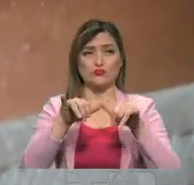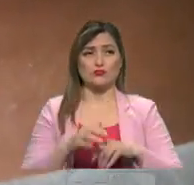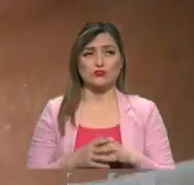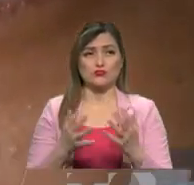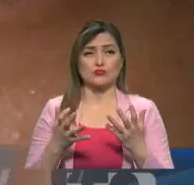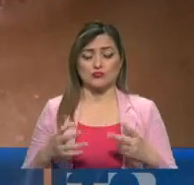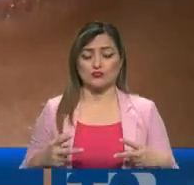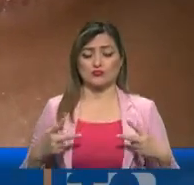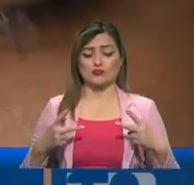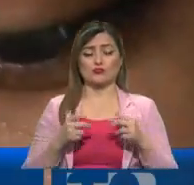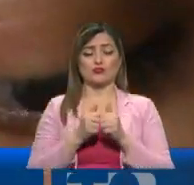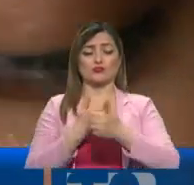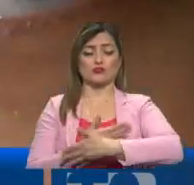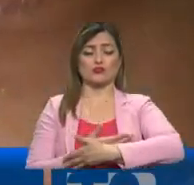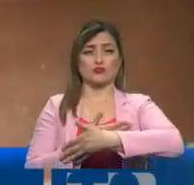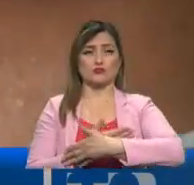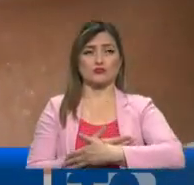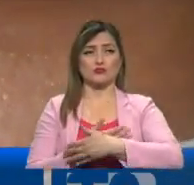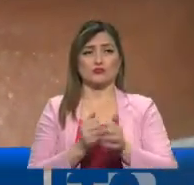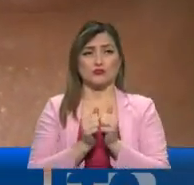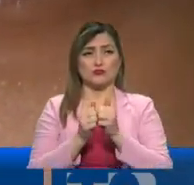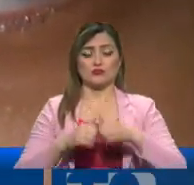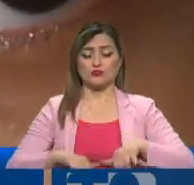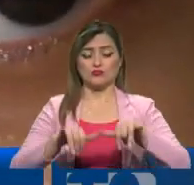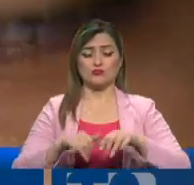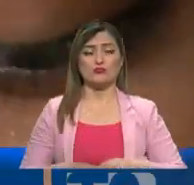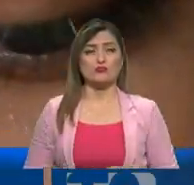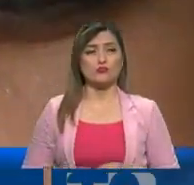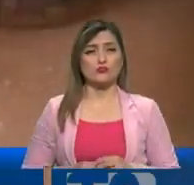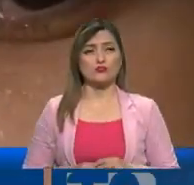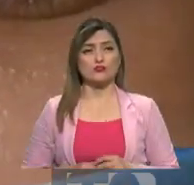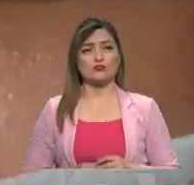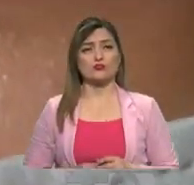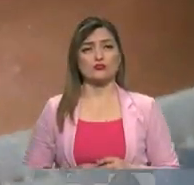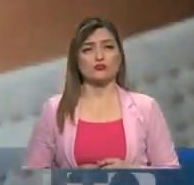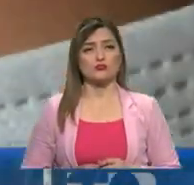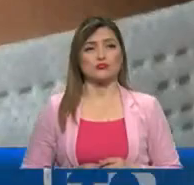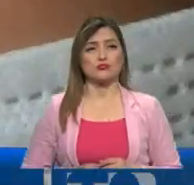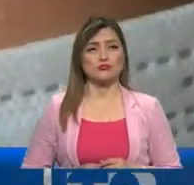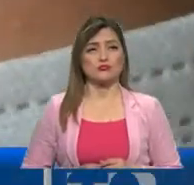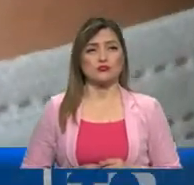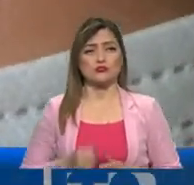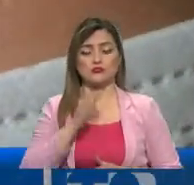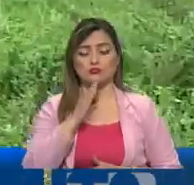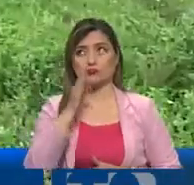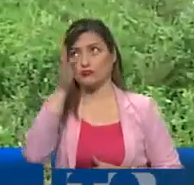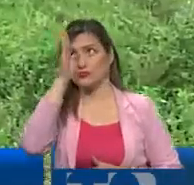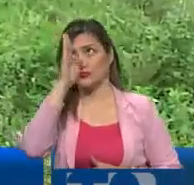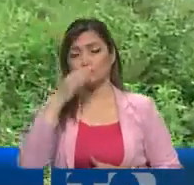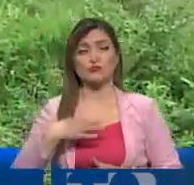Queremos vivir con él, que él esté con nosotros, permanezca con nosotros, pero siempre esperando la voluntad de